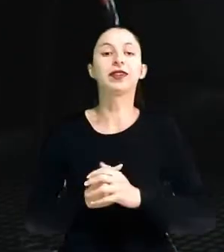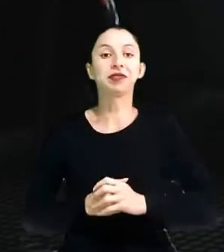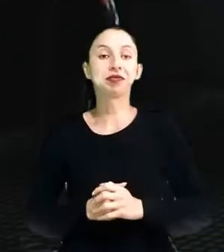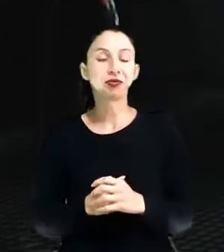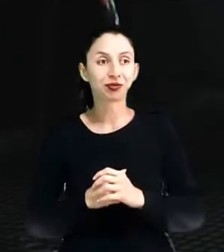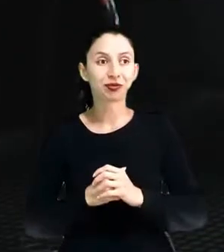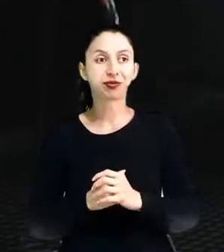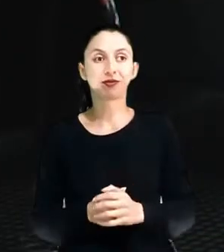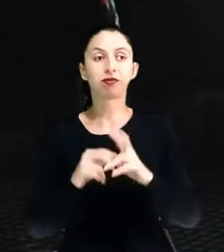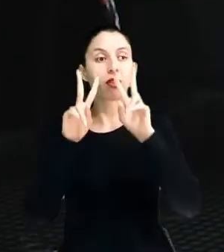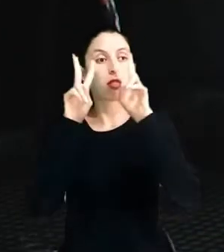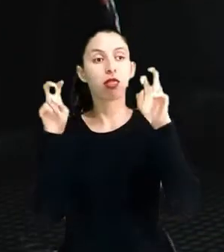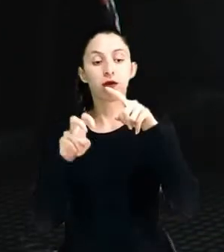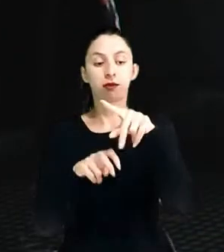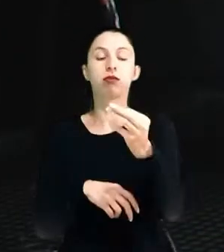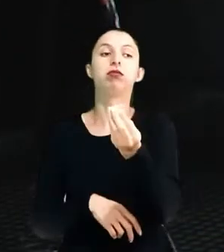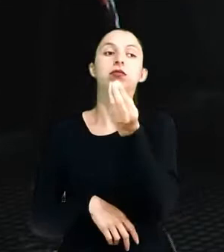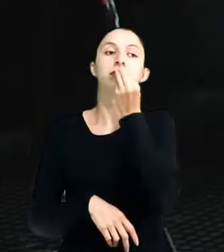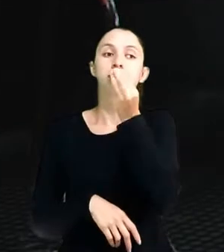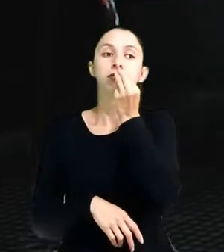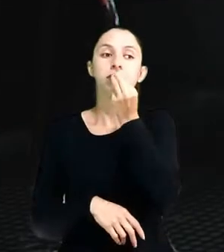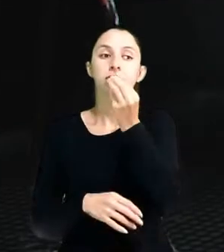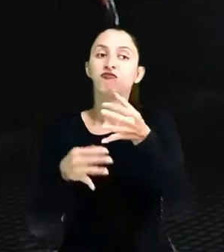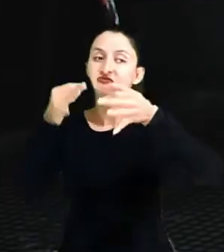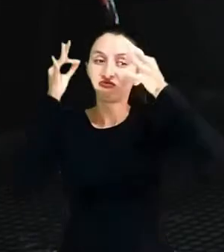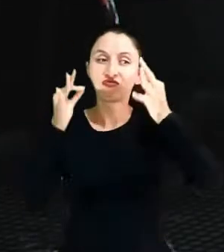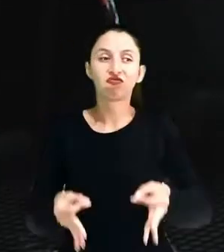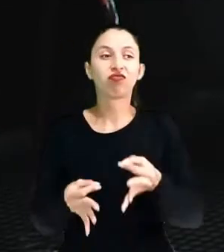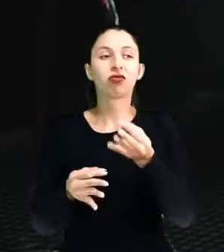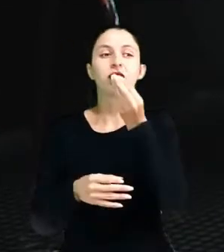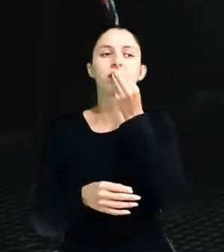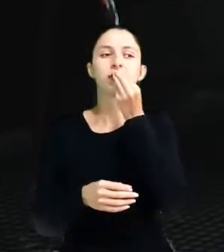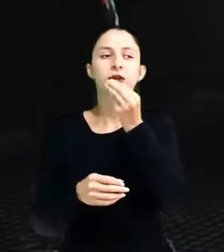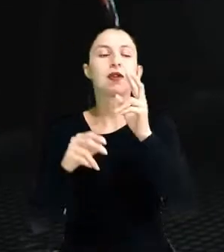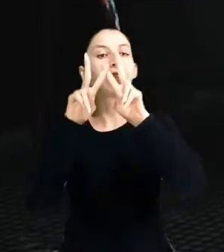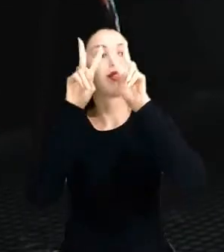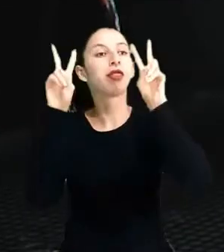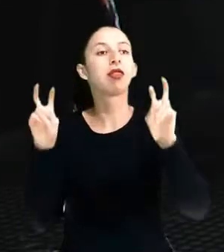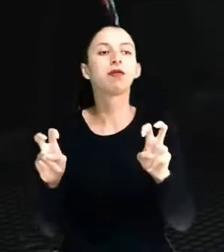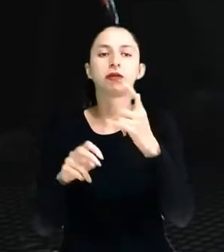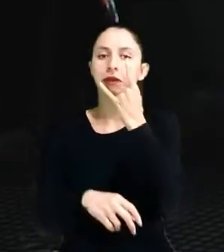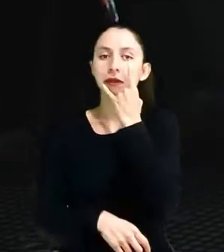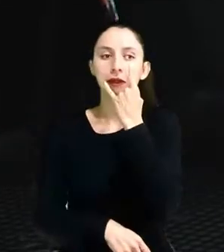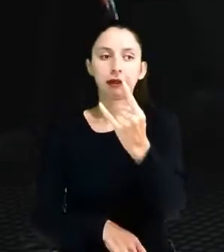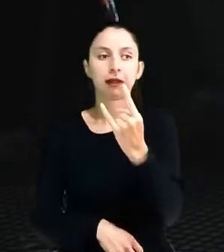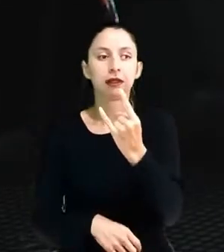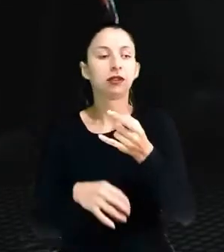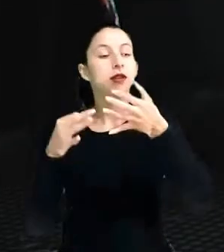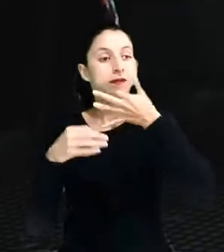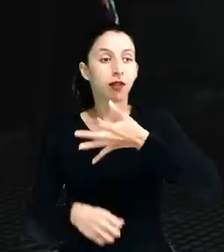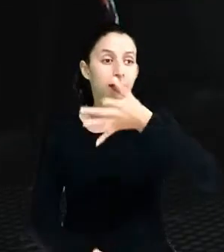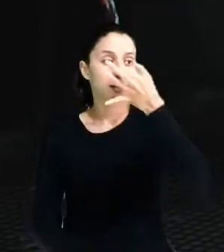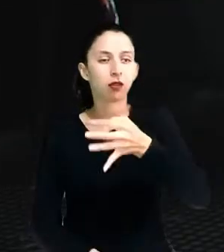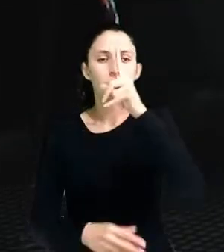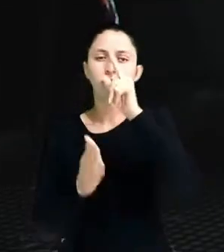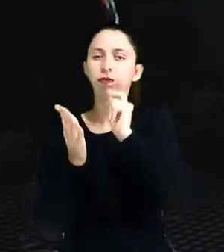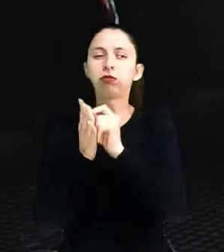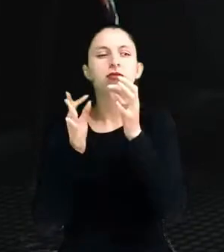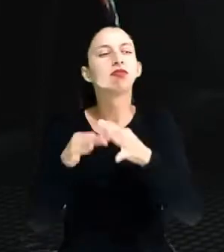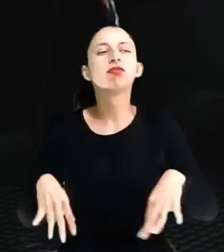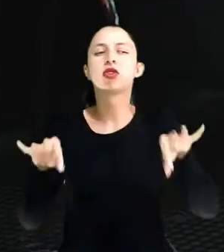amena? Bueno, esa parte de seguridad alimentaria es un tema súper interesante, es un tema realmente de